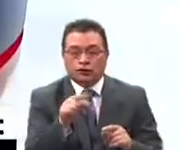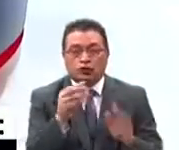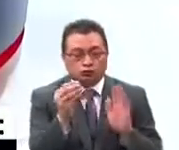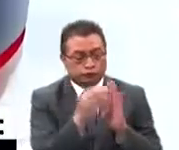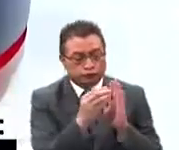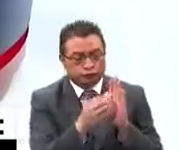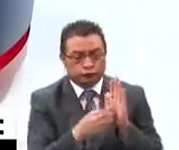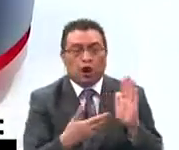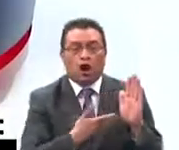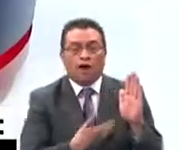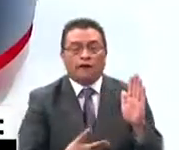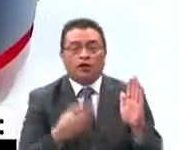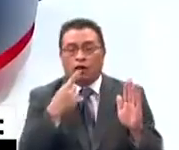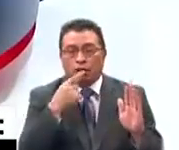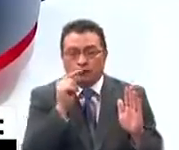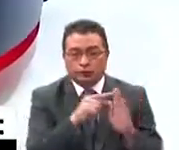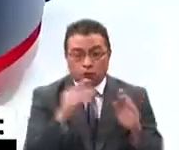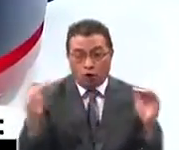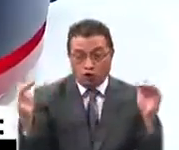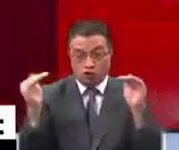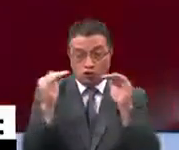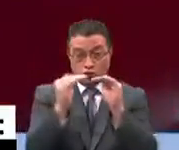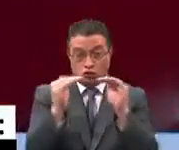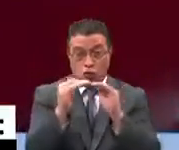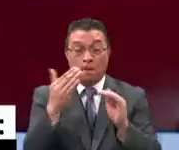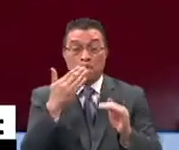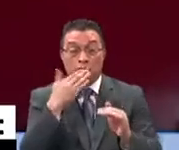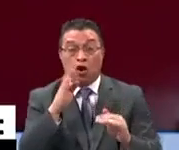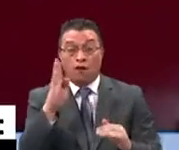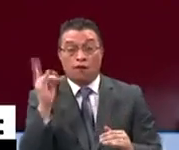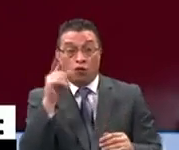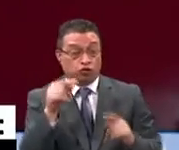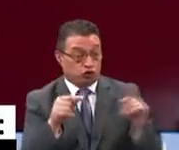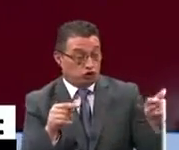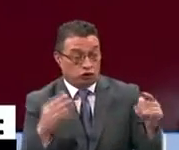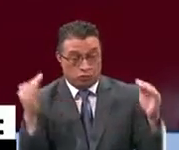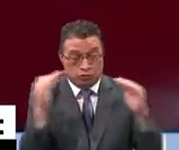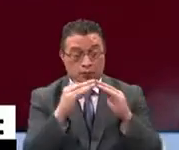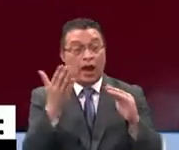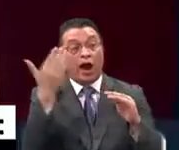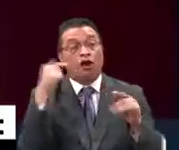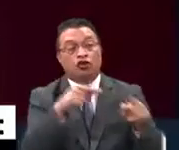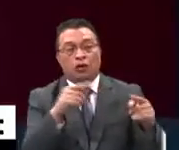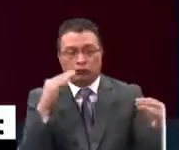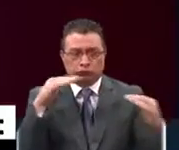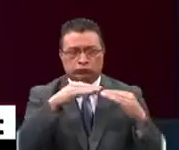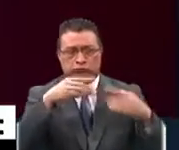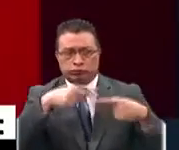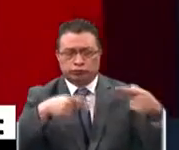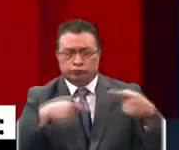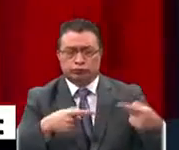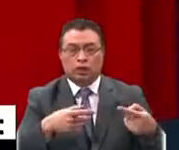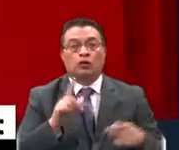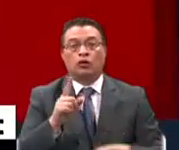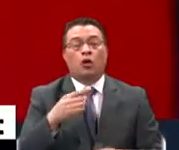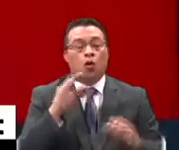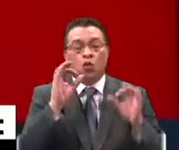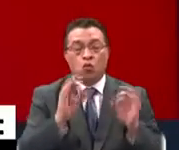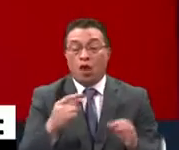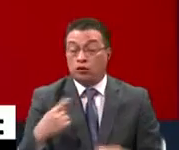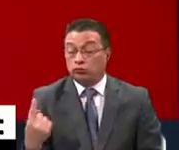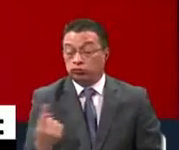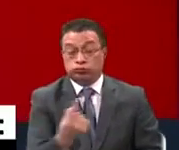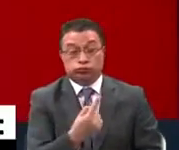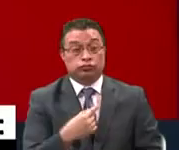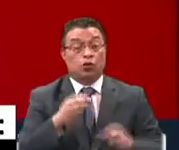el gobierno y el foco que está poniendo el gobierno, ¿coinciden de mejor manera entonces con Patricio Bustos, el nuevo director, más que con el antecesor? Coinciden con la mirada del Ejecutivo